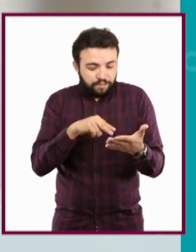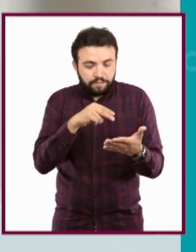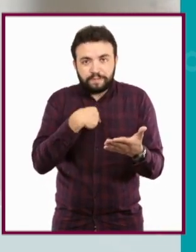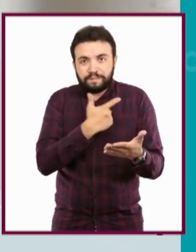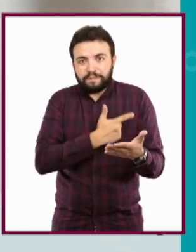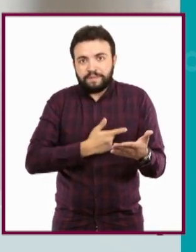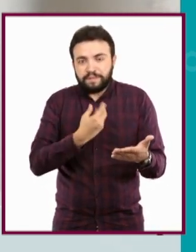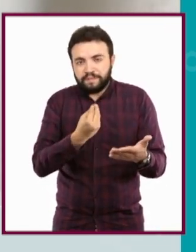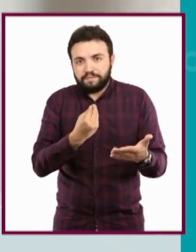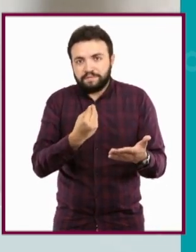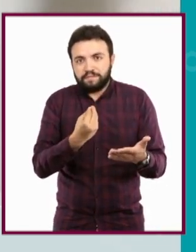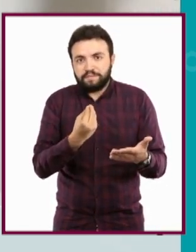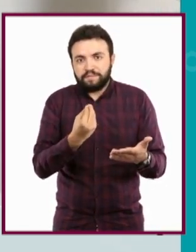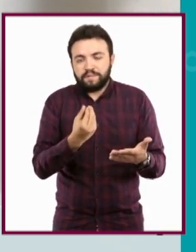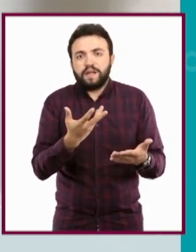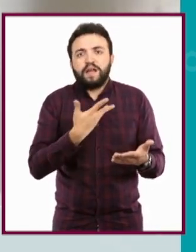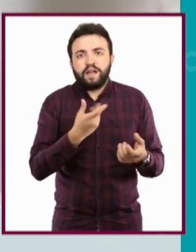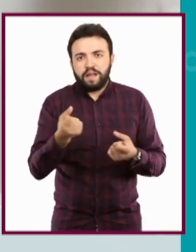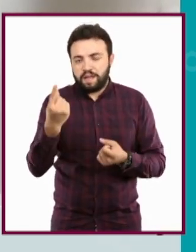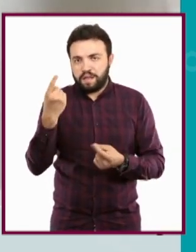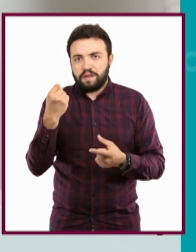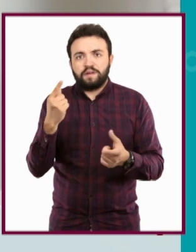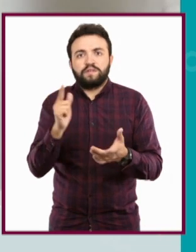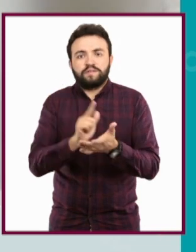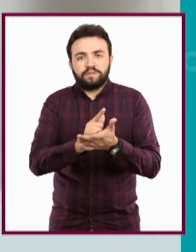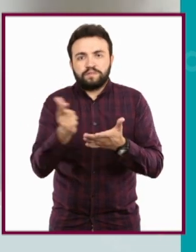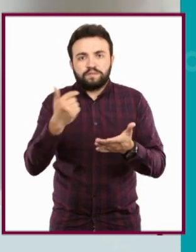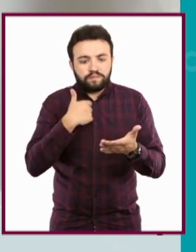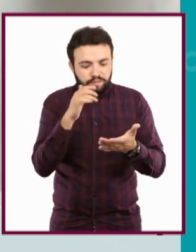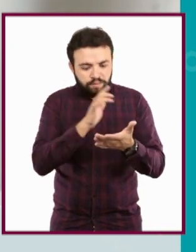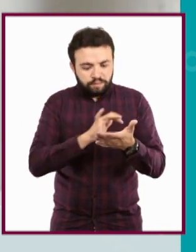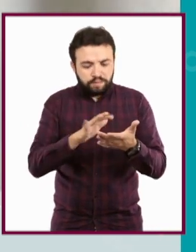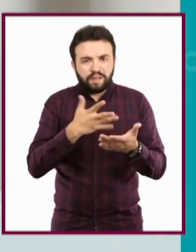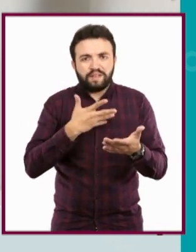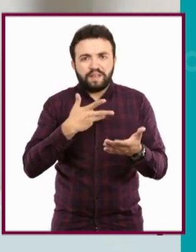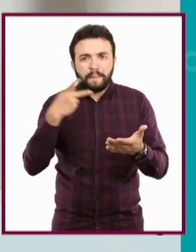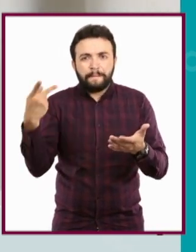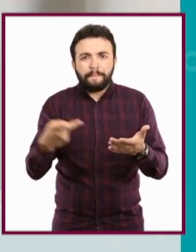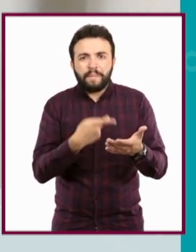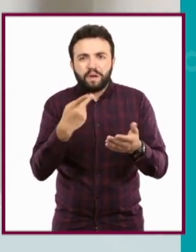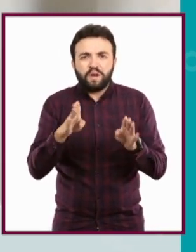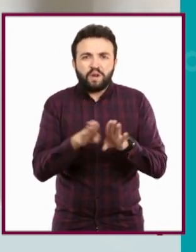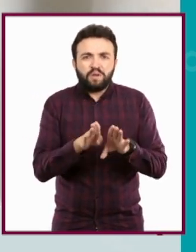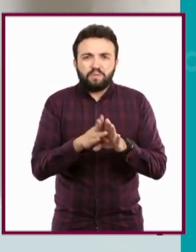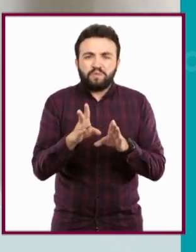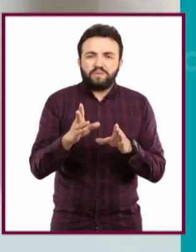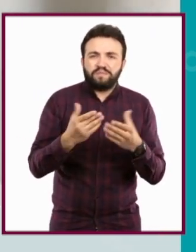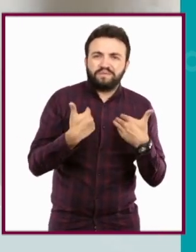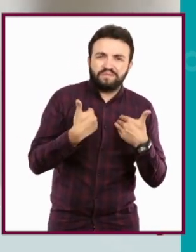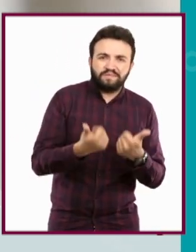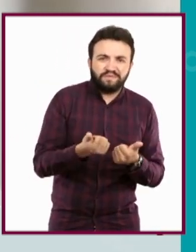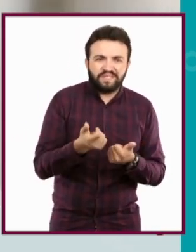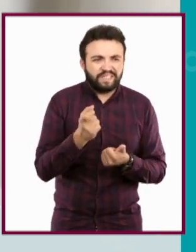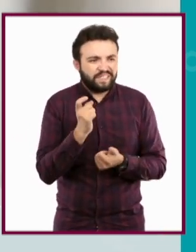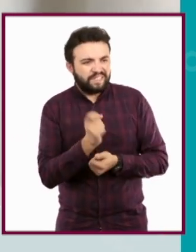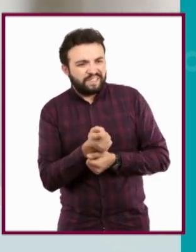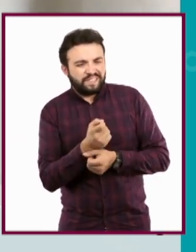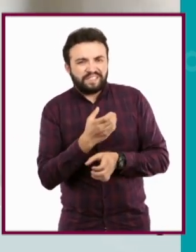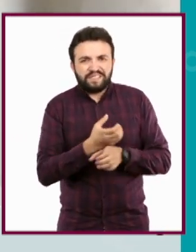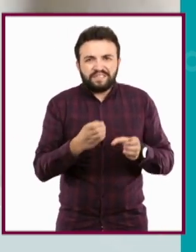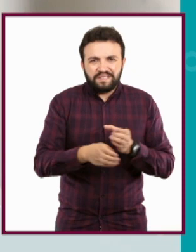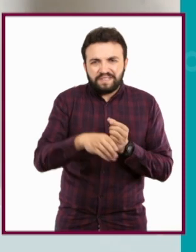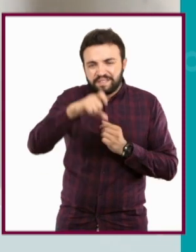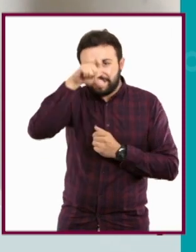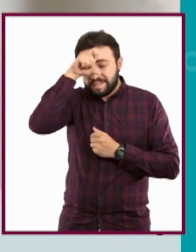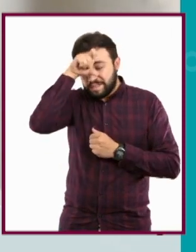hecho, en ocasiones he leído algunos libros que tienen ciertas preguntas capciosas que te dejan como que en intriga.